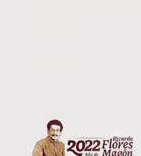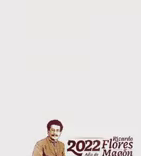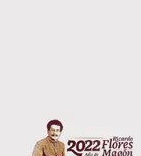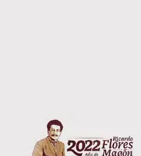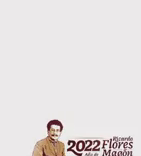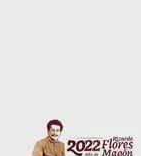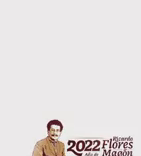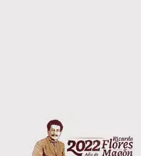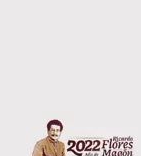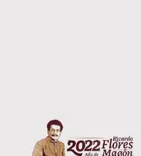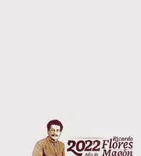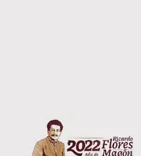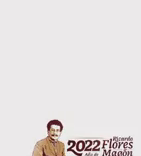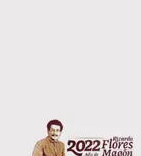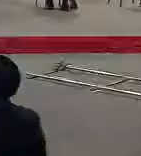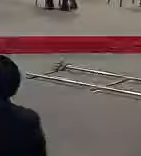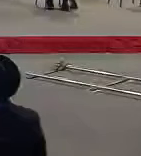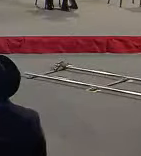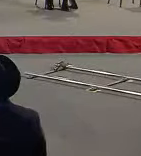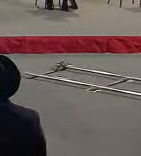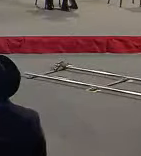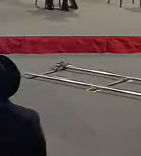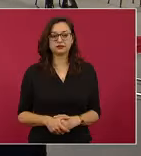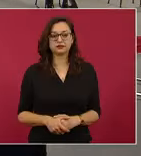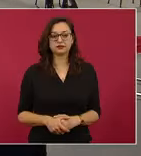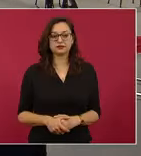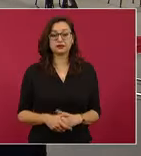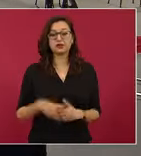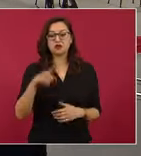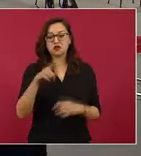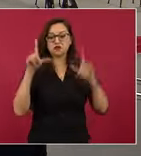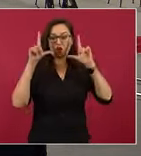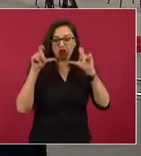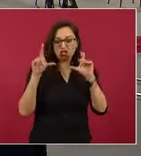Ángeles, que ha sido una de las mentiras más